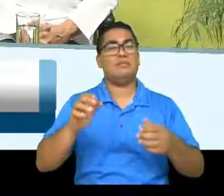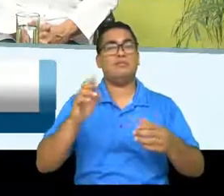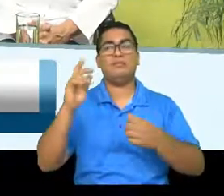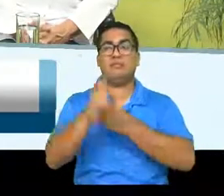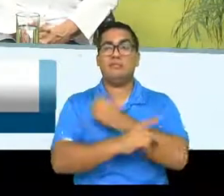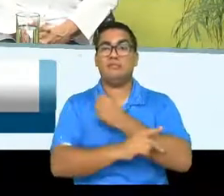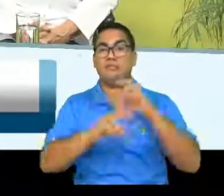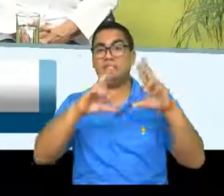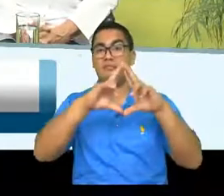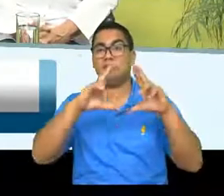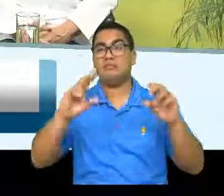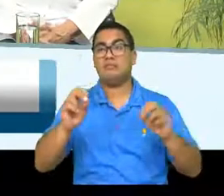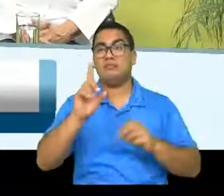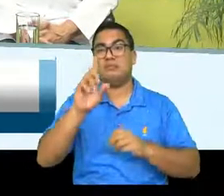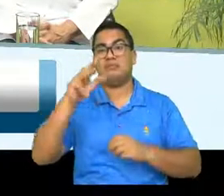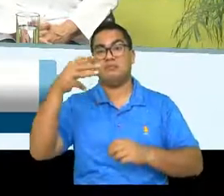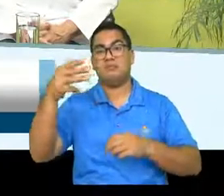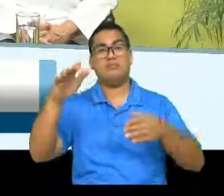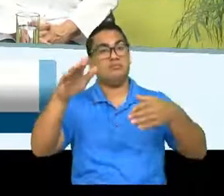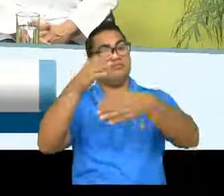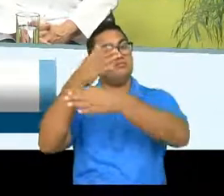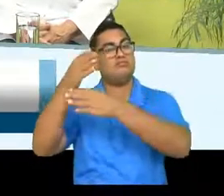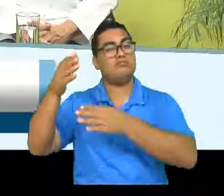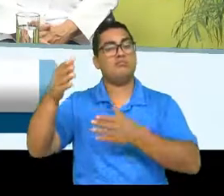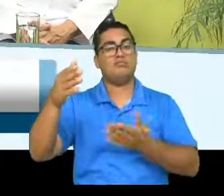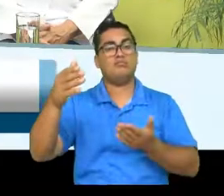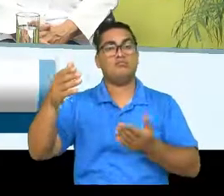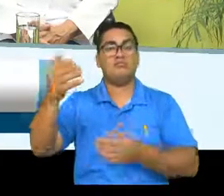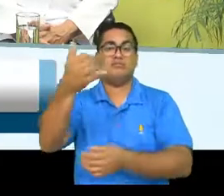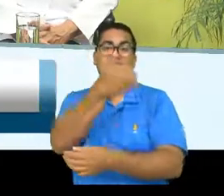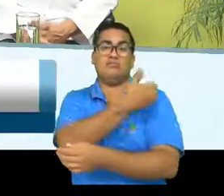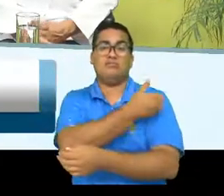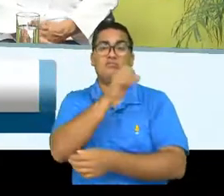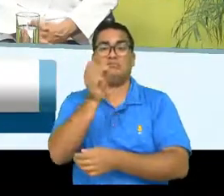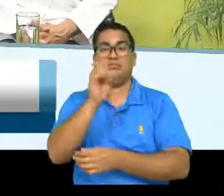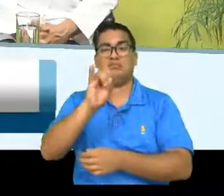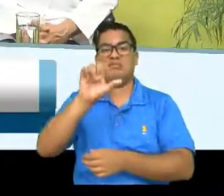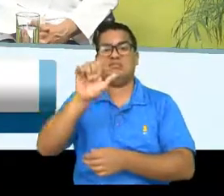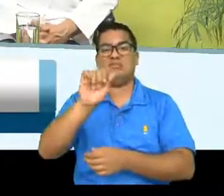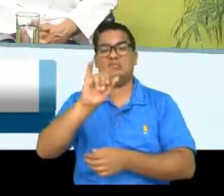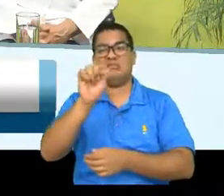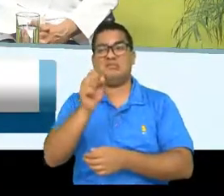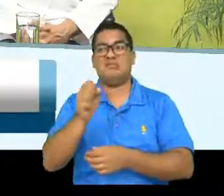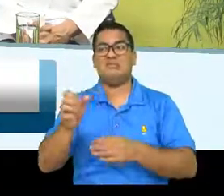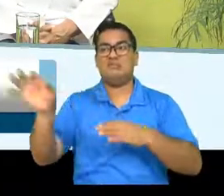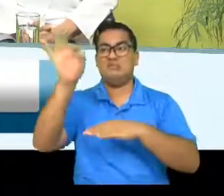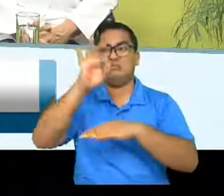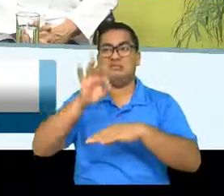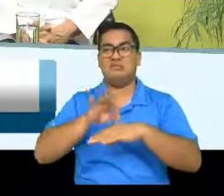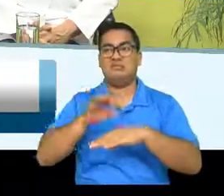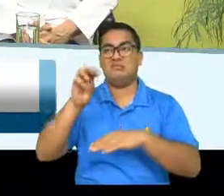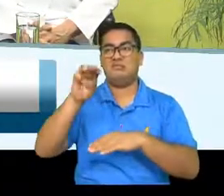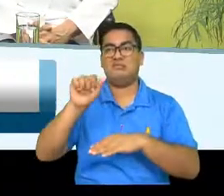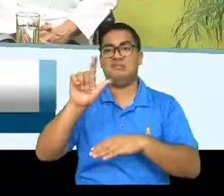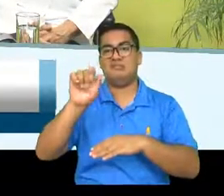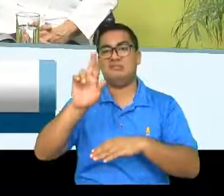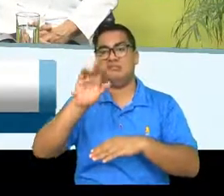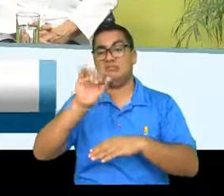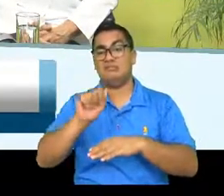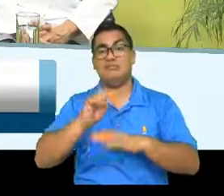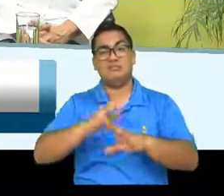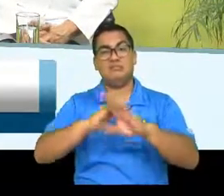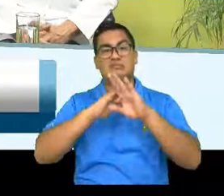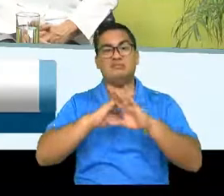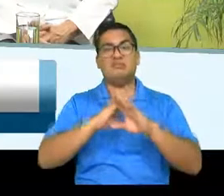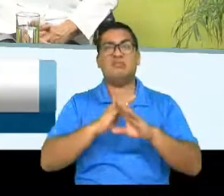19 SILAI en toda Nicaragua, para la eliminación del zancudo transmisor de la malaria? Nosotros